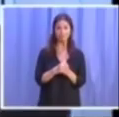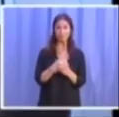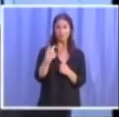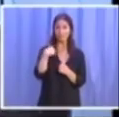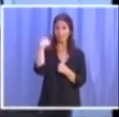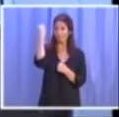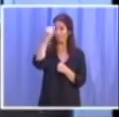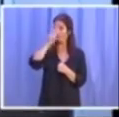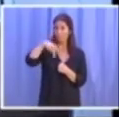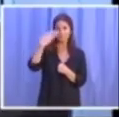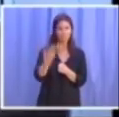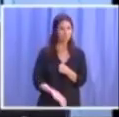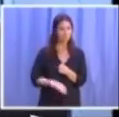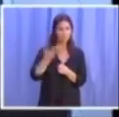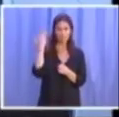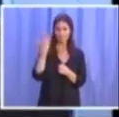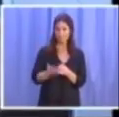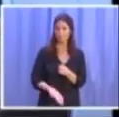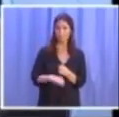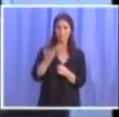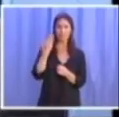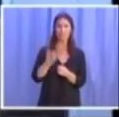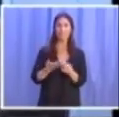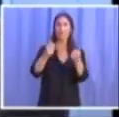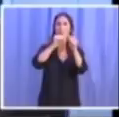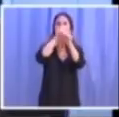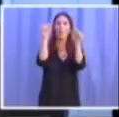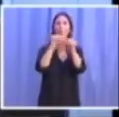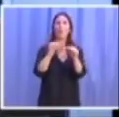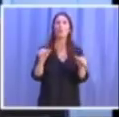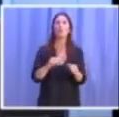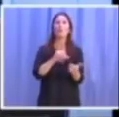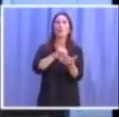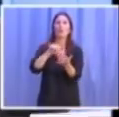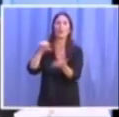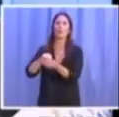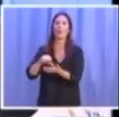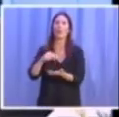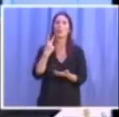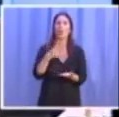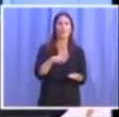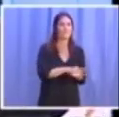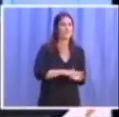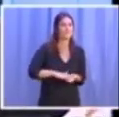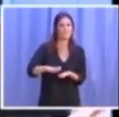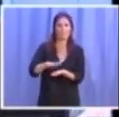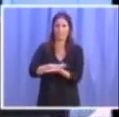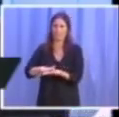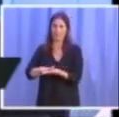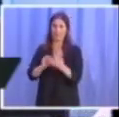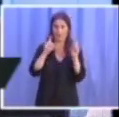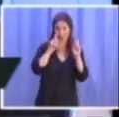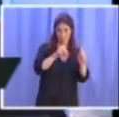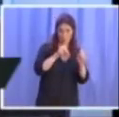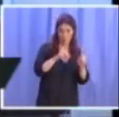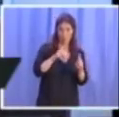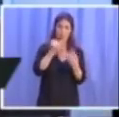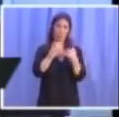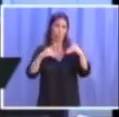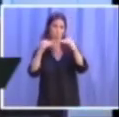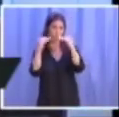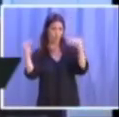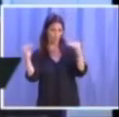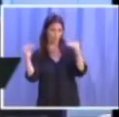que es determinante hablar también de un modelo de ciudad basado en dos pilares básicos, el de la educación y el de la